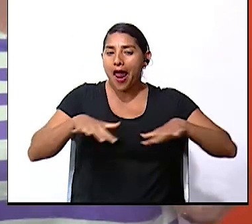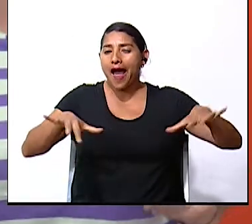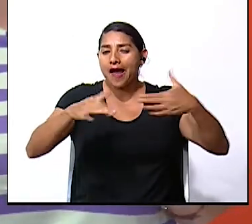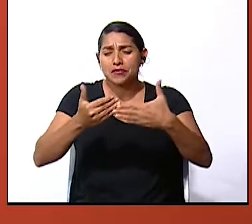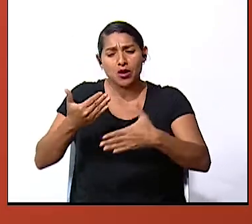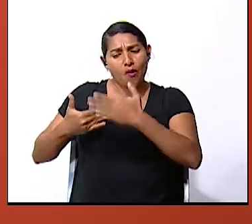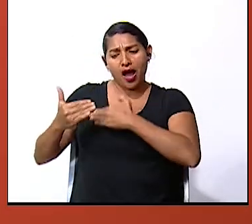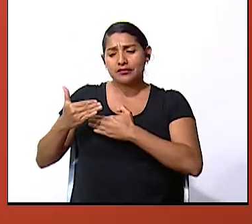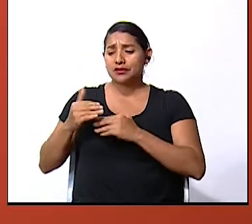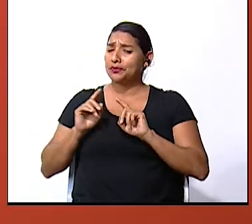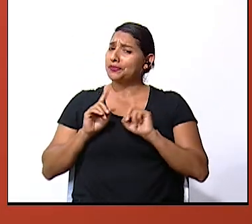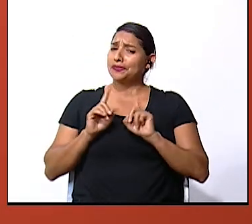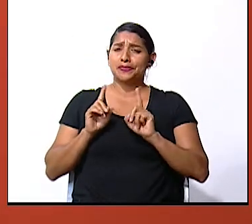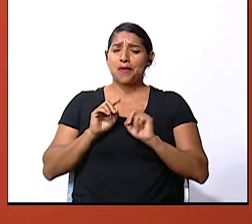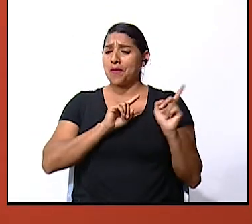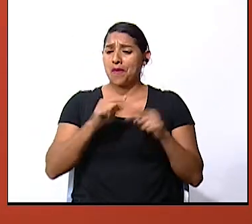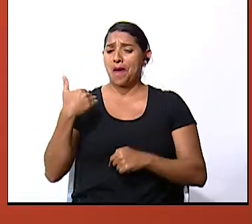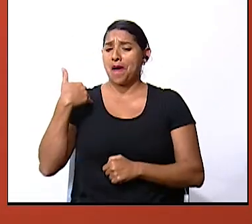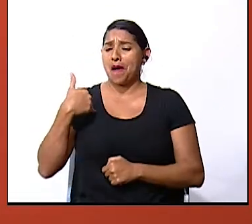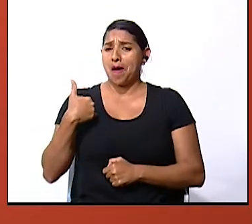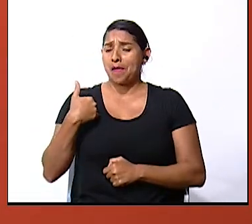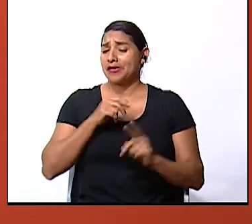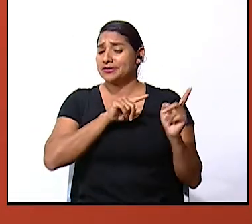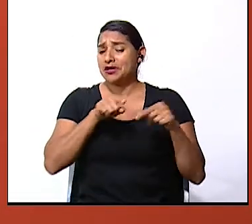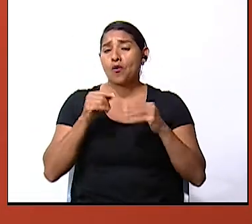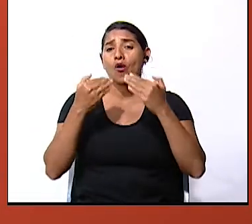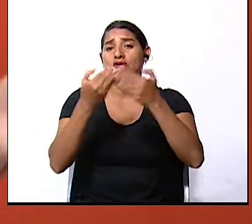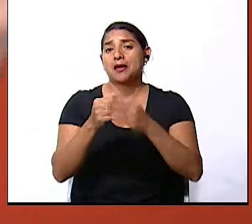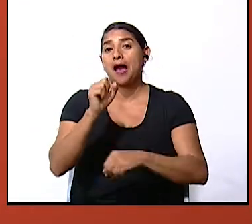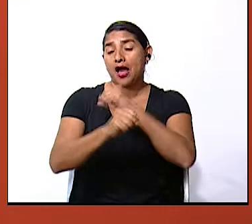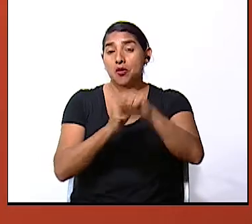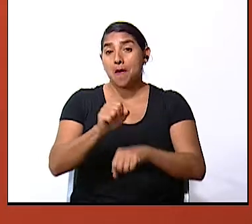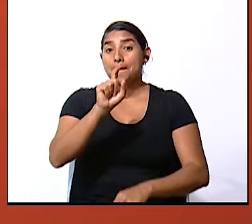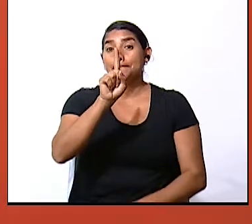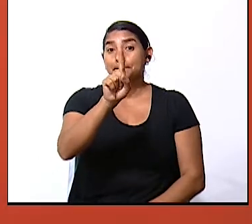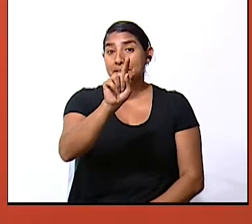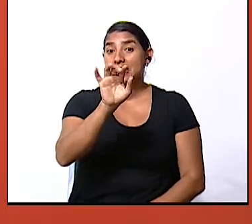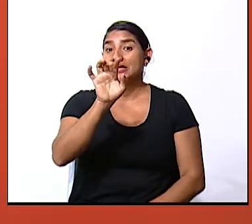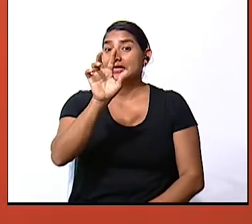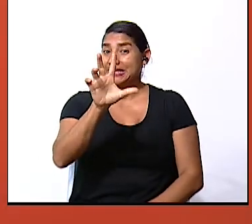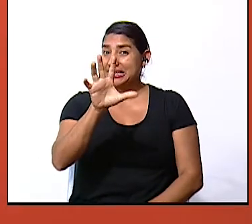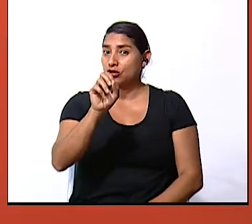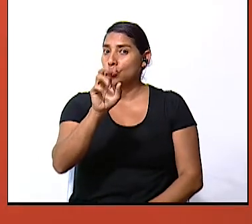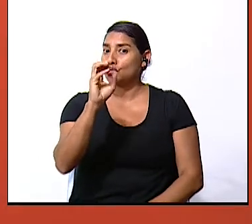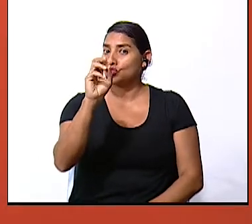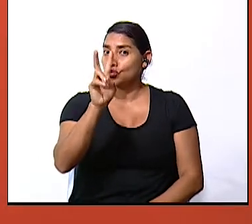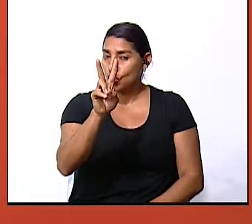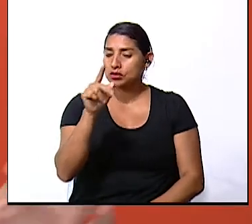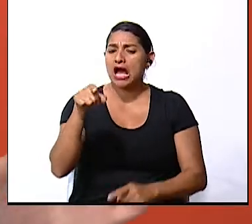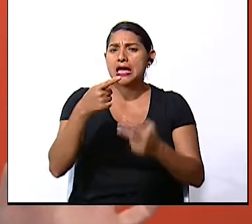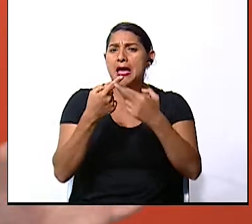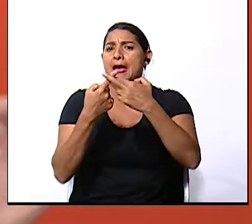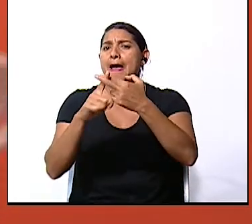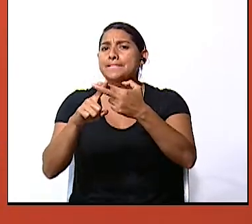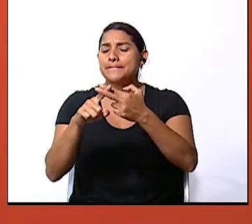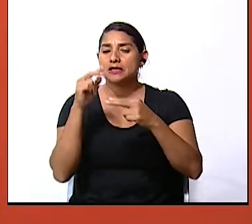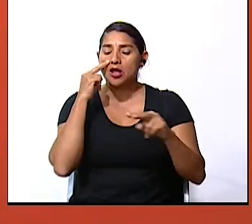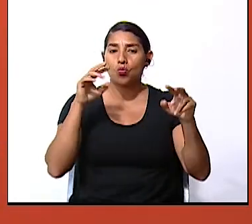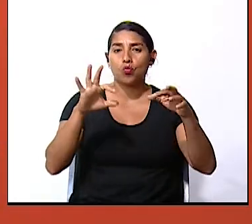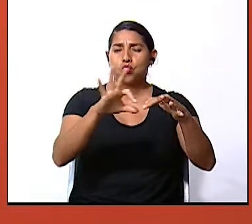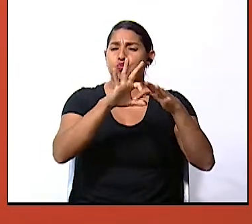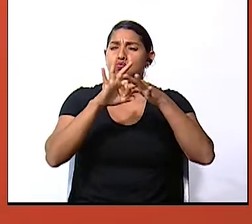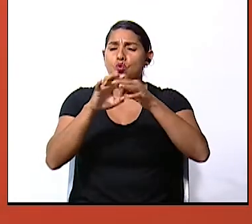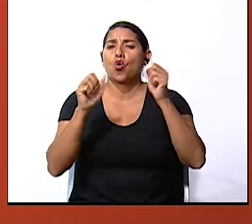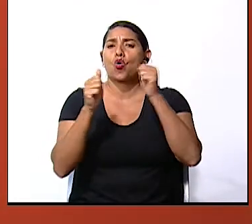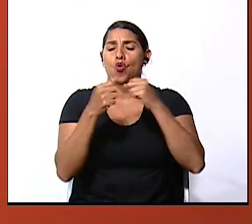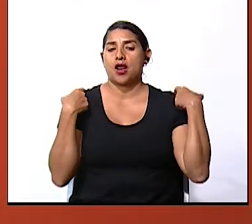lo que es hoy. Cristóbal Colón llegó a Costa Rica en 1502 y que desde ese momento comenzamos a vincularnos